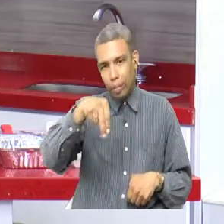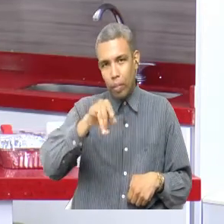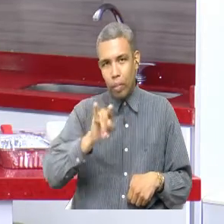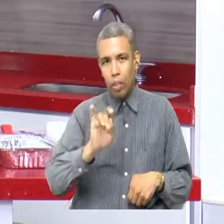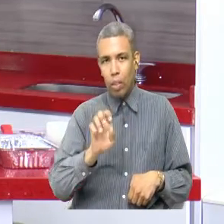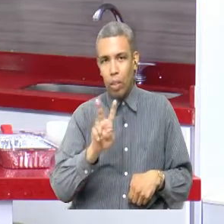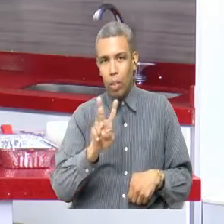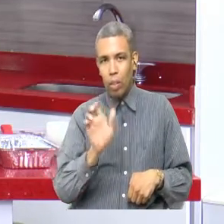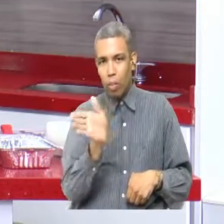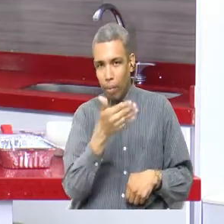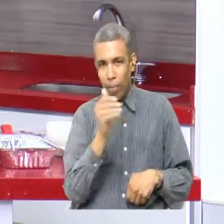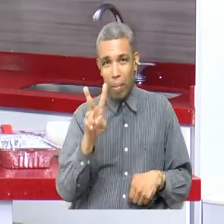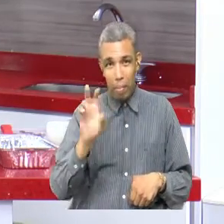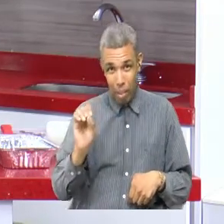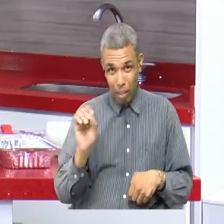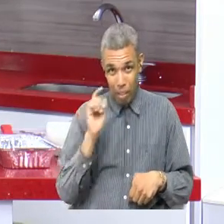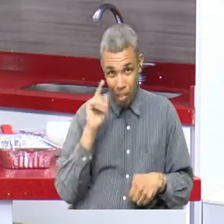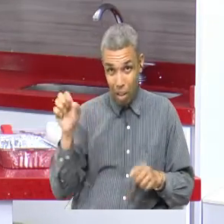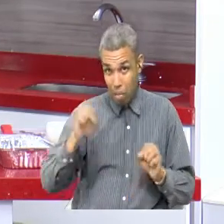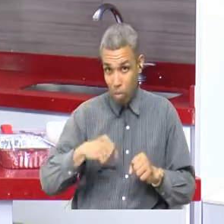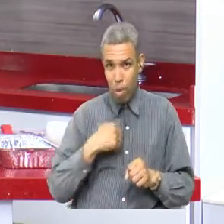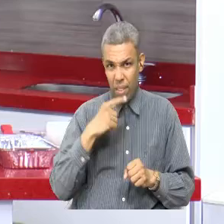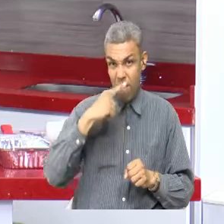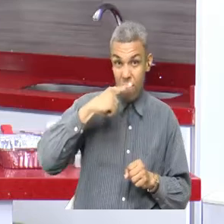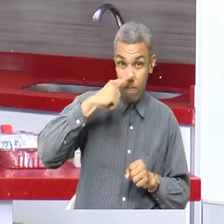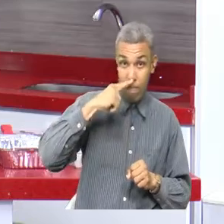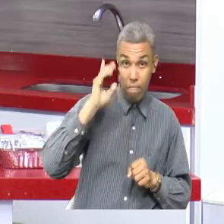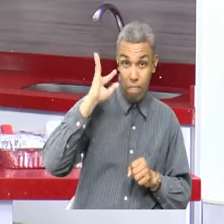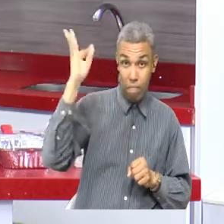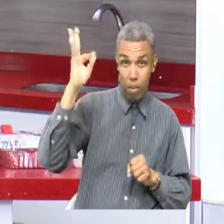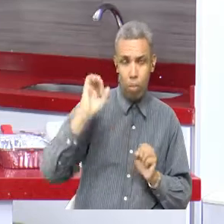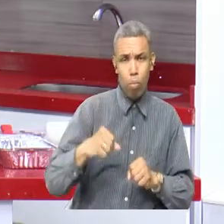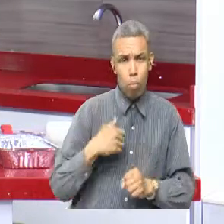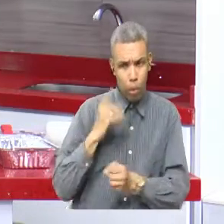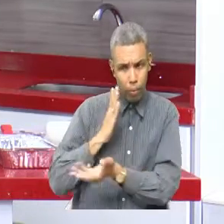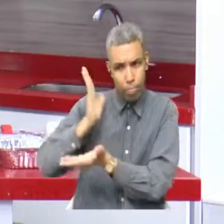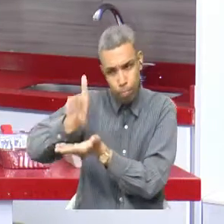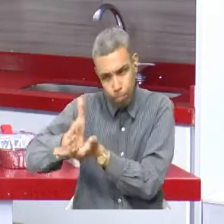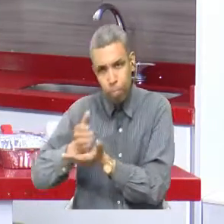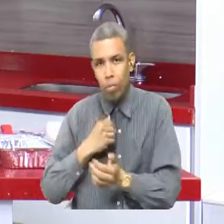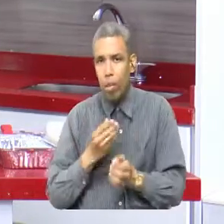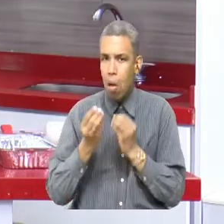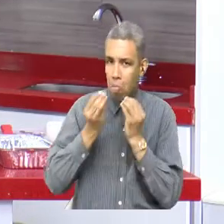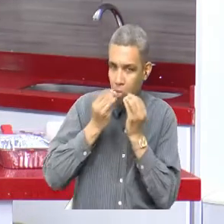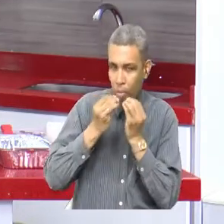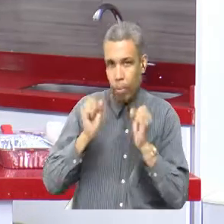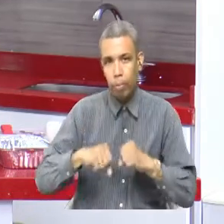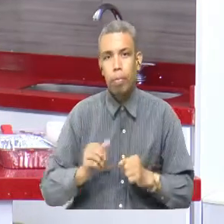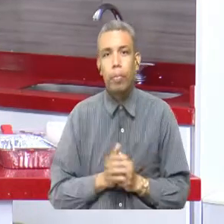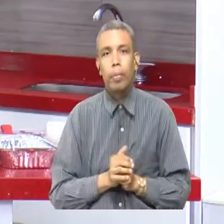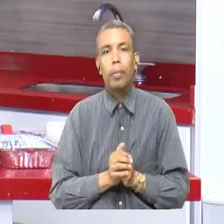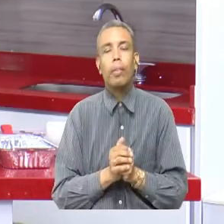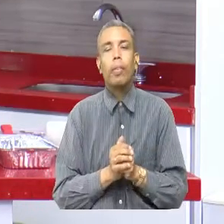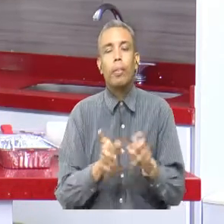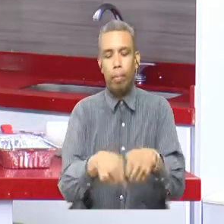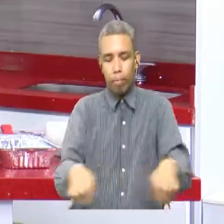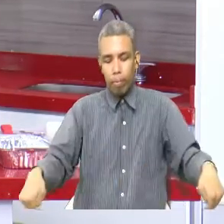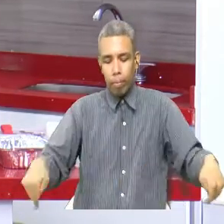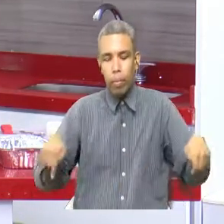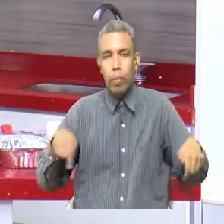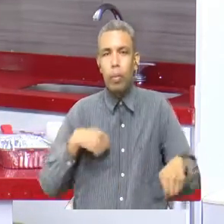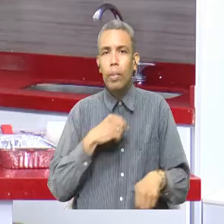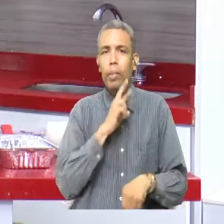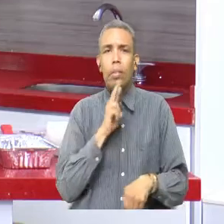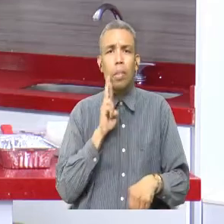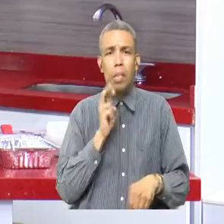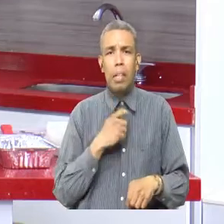para que vayan y se deleiten también con un rico postrecito como el que estamos preparando en la mañana de hoy. Claro, Roshi, este lo encuentran allá. En el restaurante no tenemos carta de